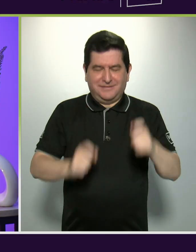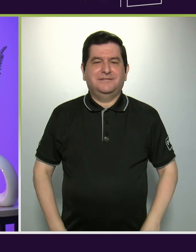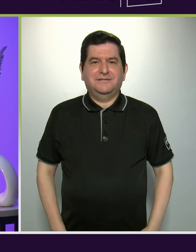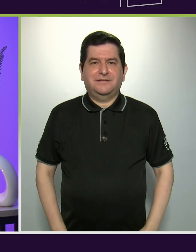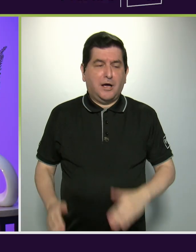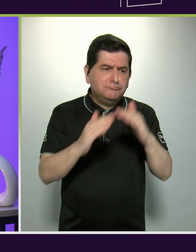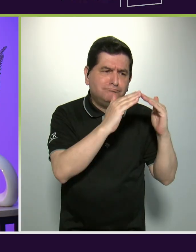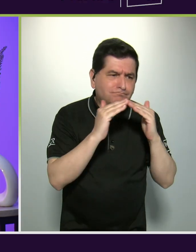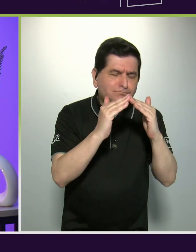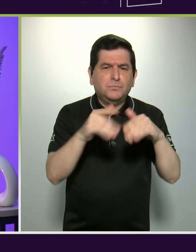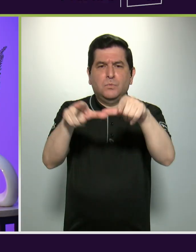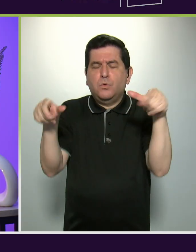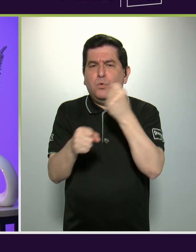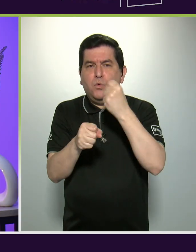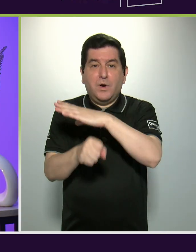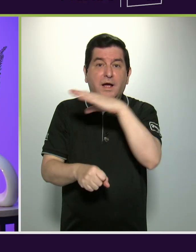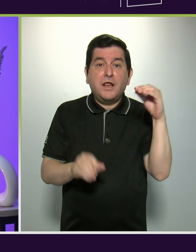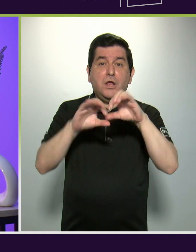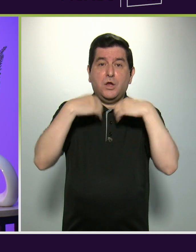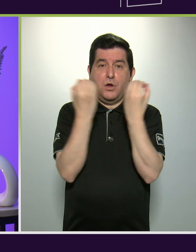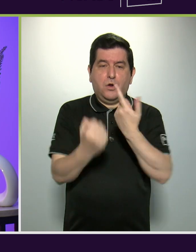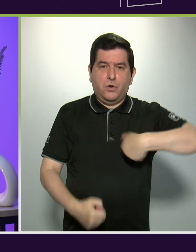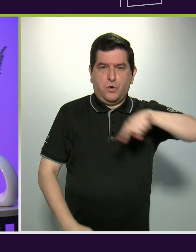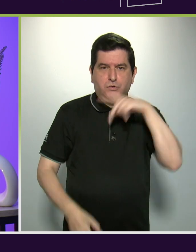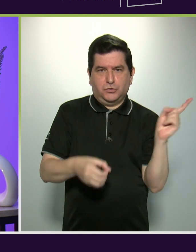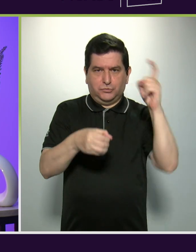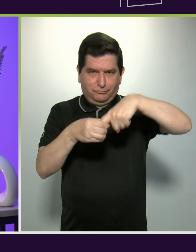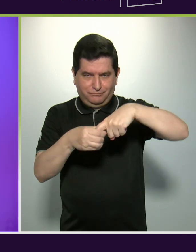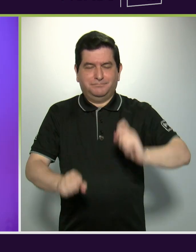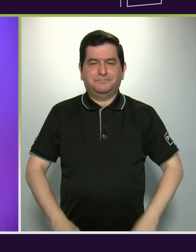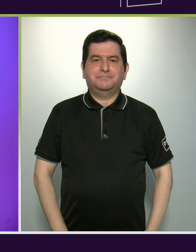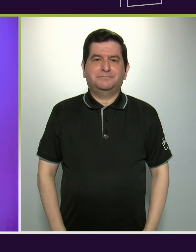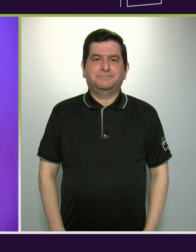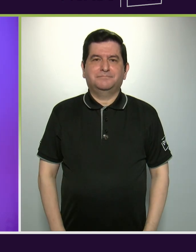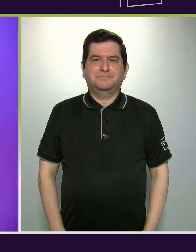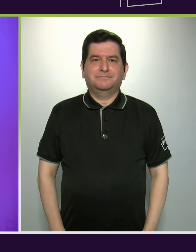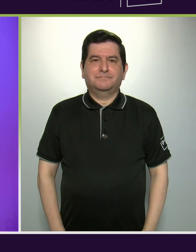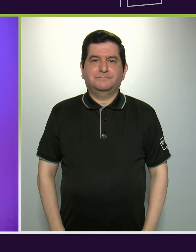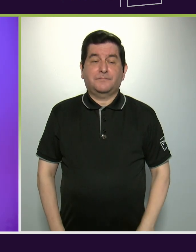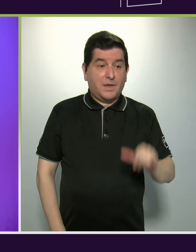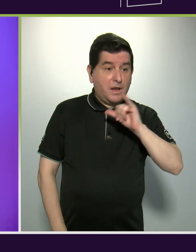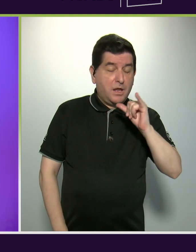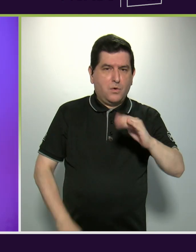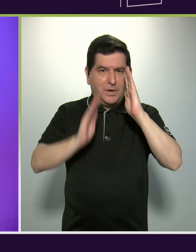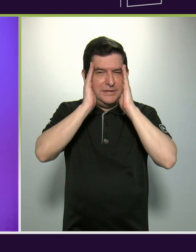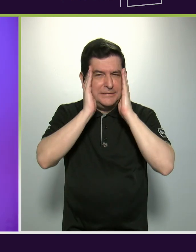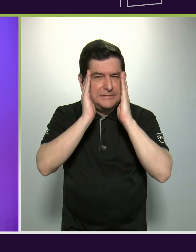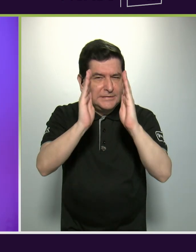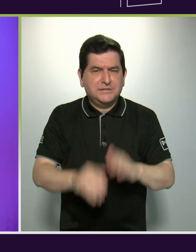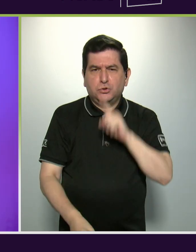nuestras comunidades, lugares de trabajo y en las organizaciones a las que pertenezcamos. También debemos poner atención